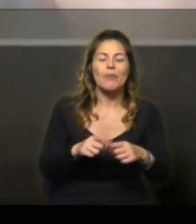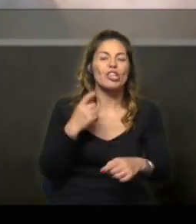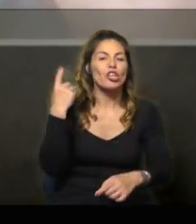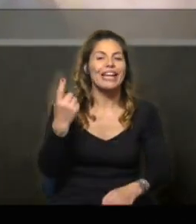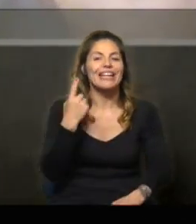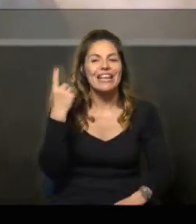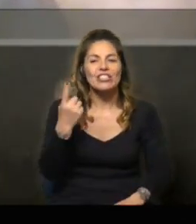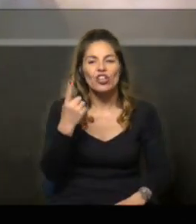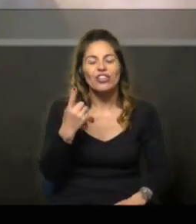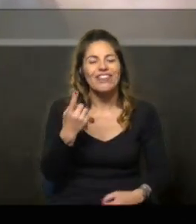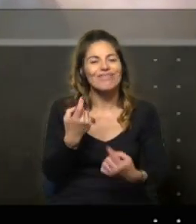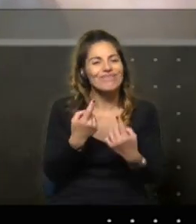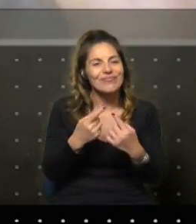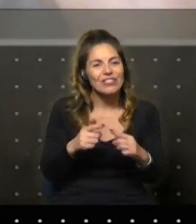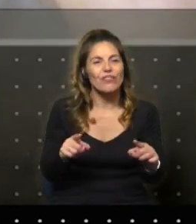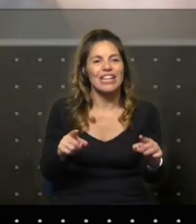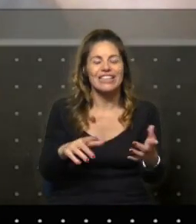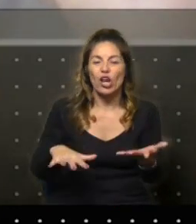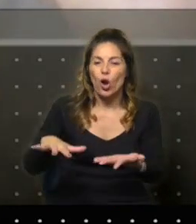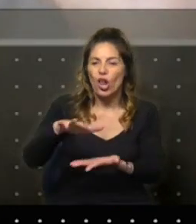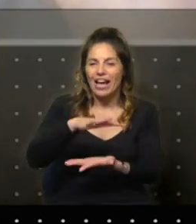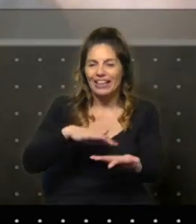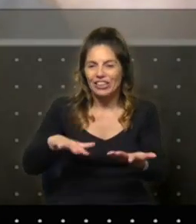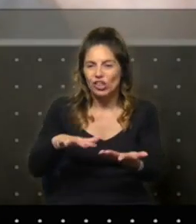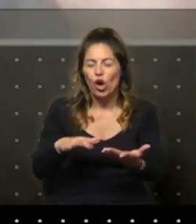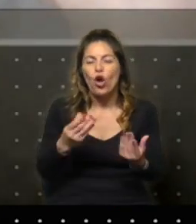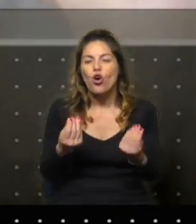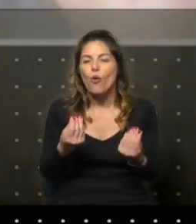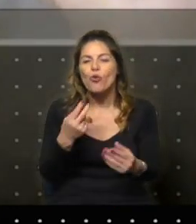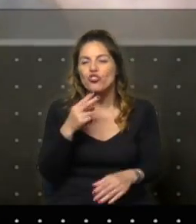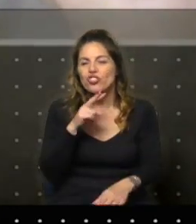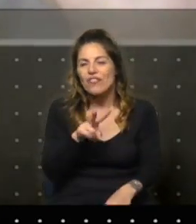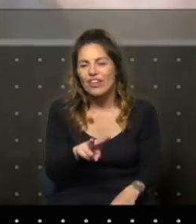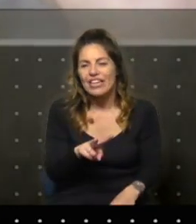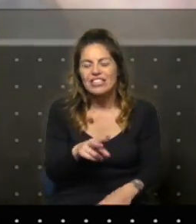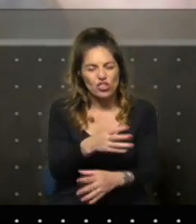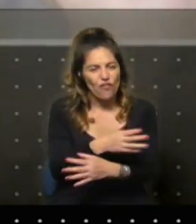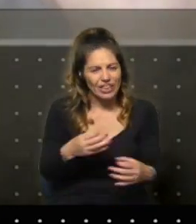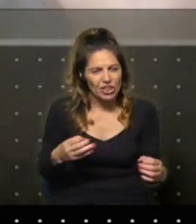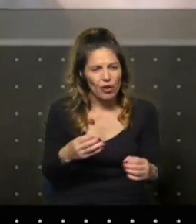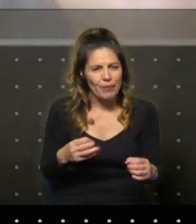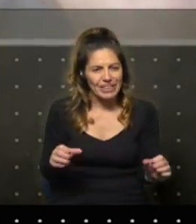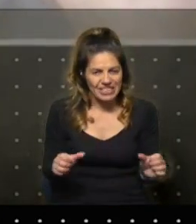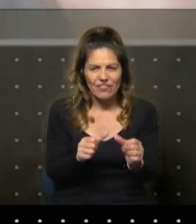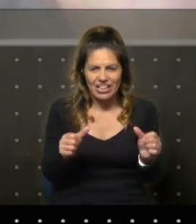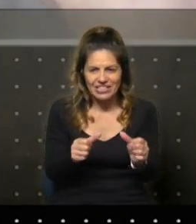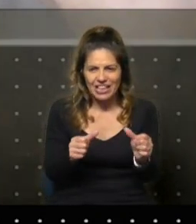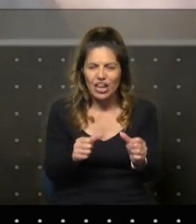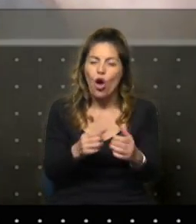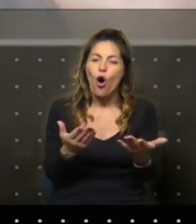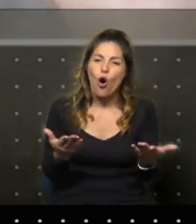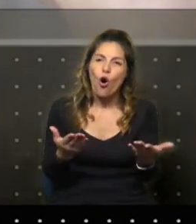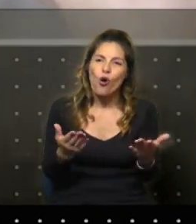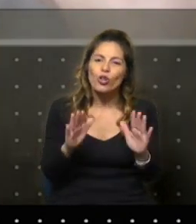naon mu discordante con la región Cómo se vislumbra Si eso efectivamente será llevado a cabo o va a tener una